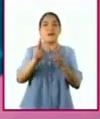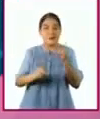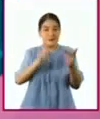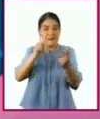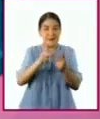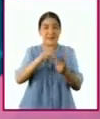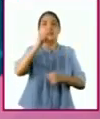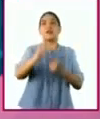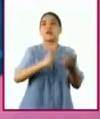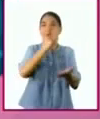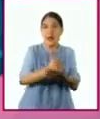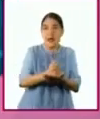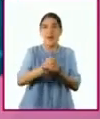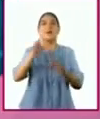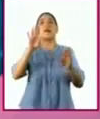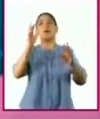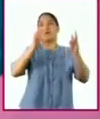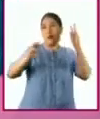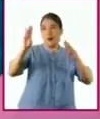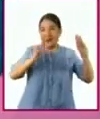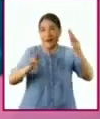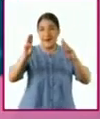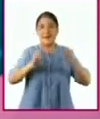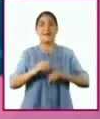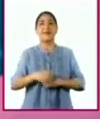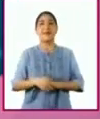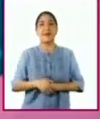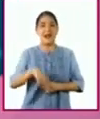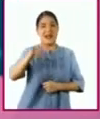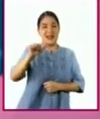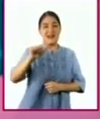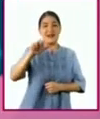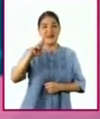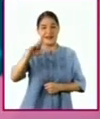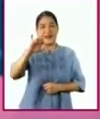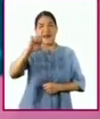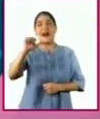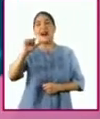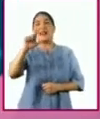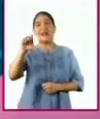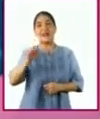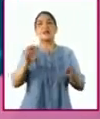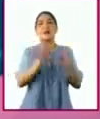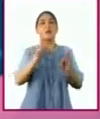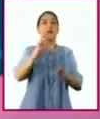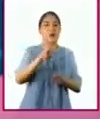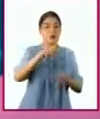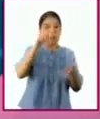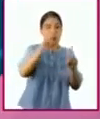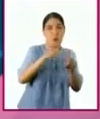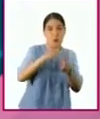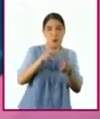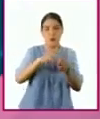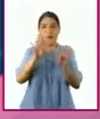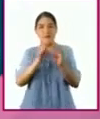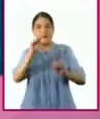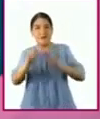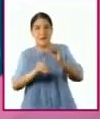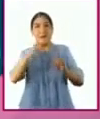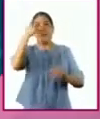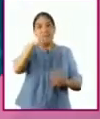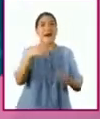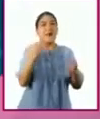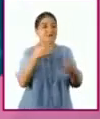como ciudades o montañas. Y los areales o de extensión usan colores o texturas para señalar